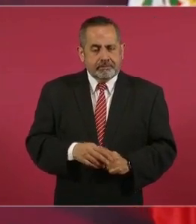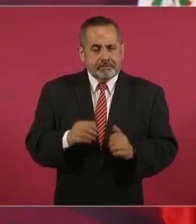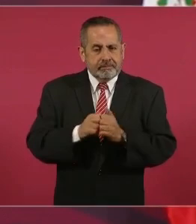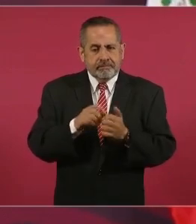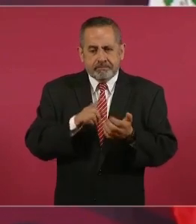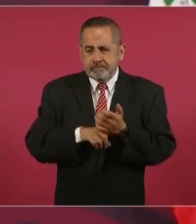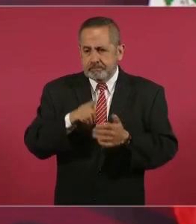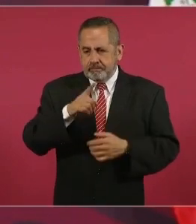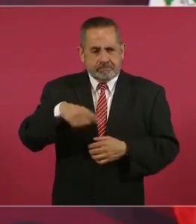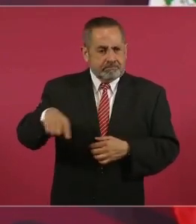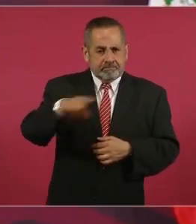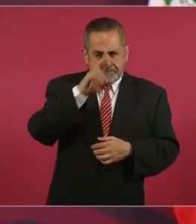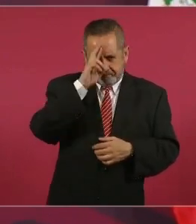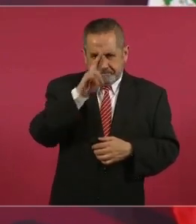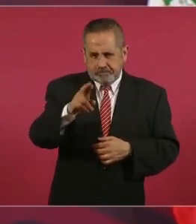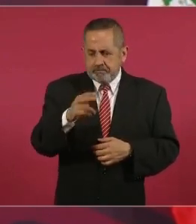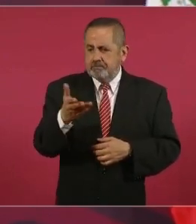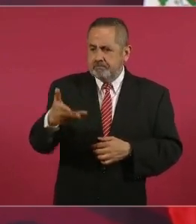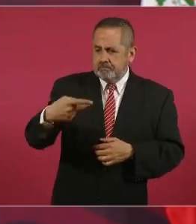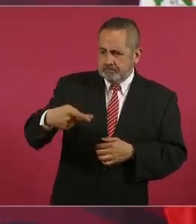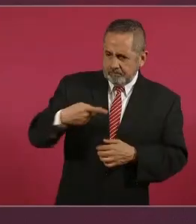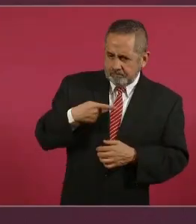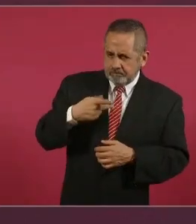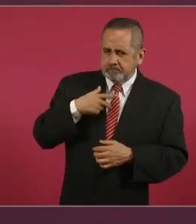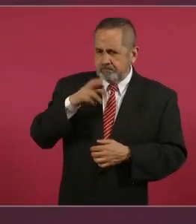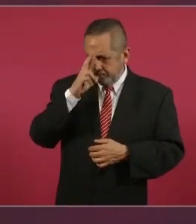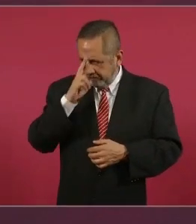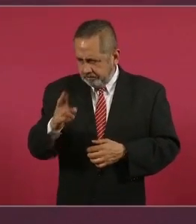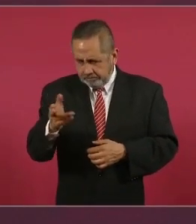respeto a ustedes, sobre todo al compañero que me pregunta.